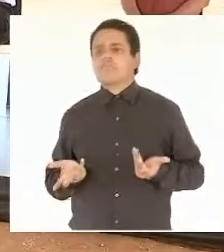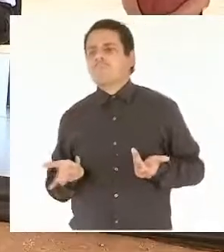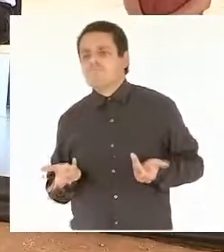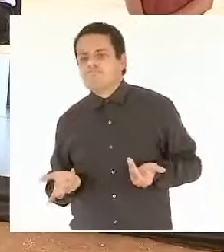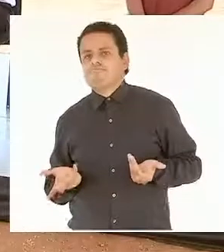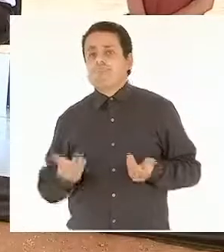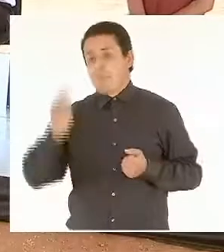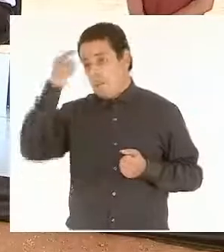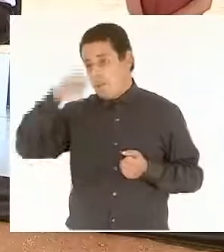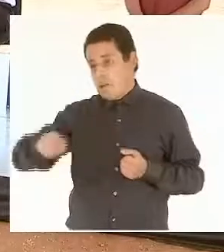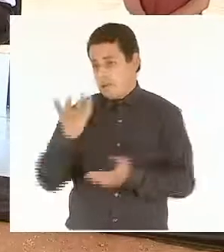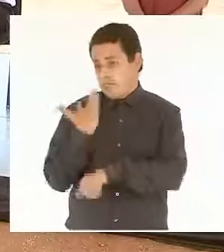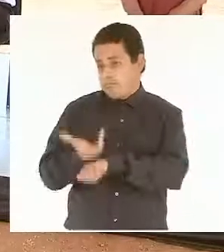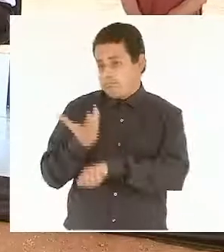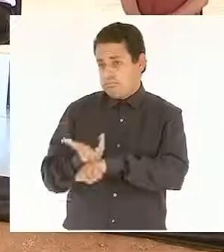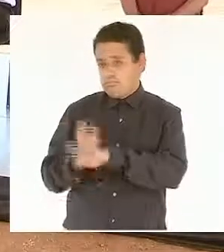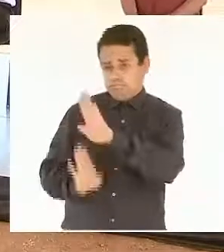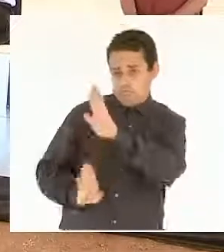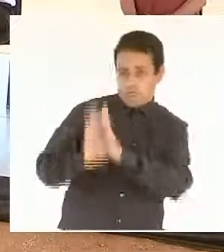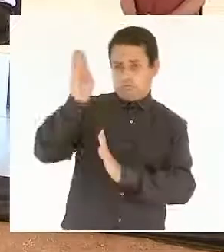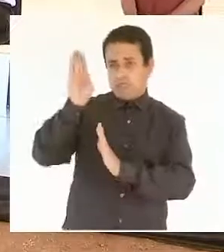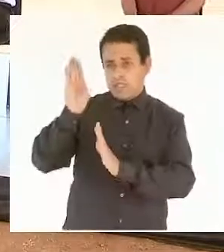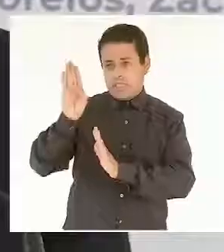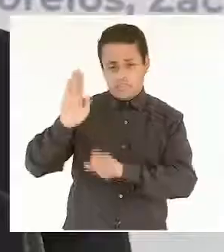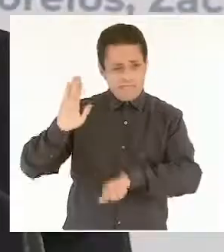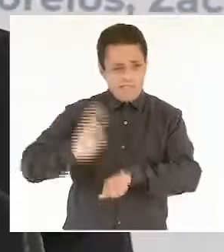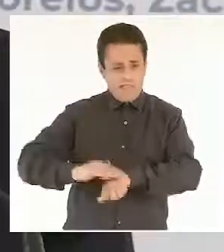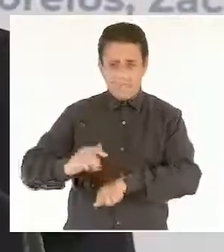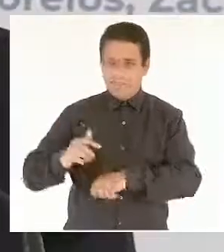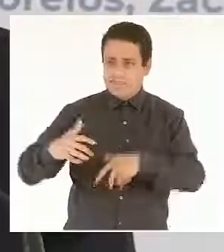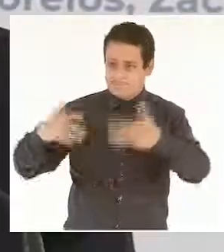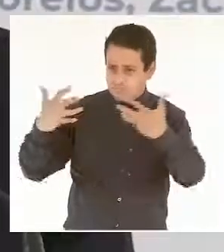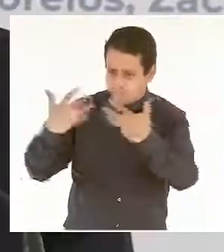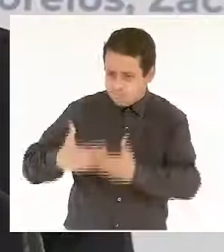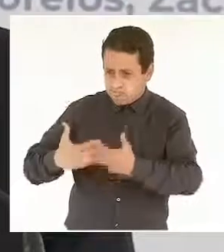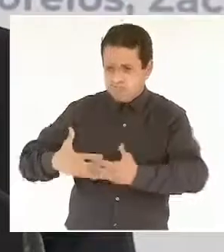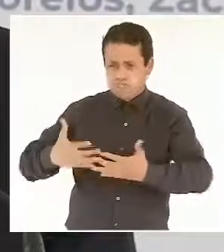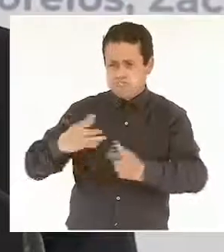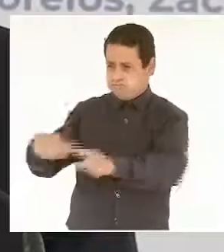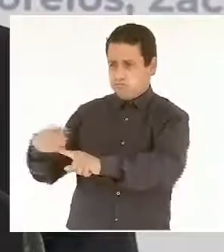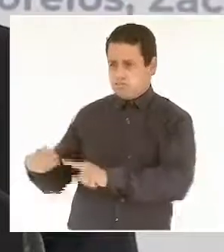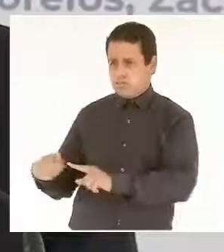para crecer, para producir,